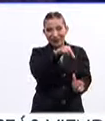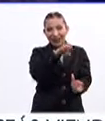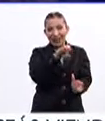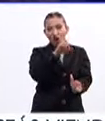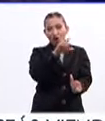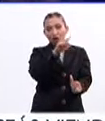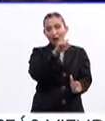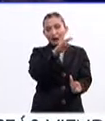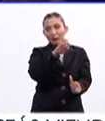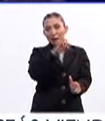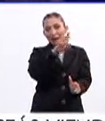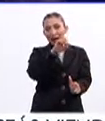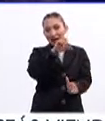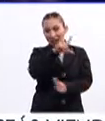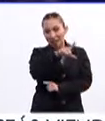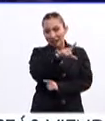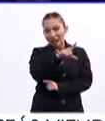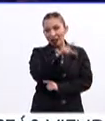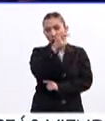una de las